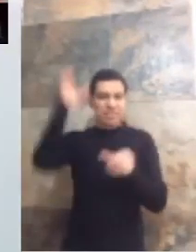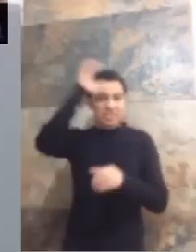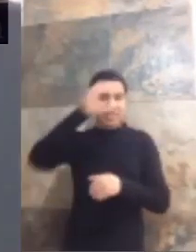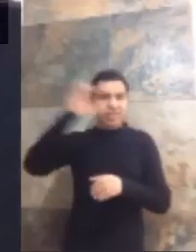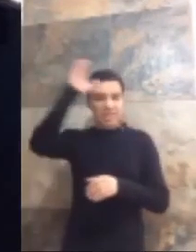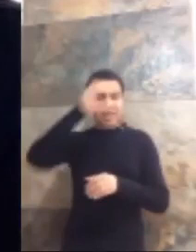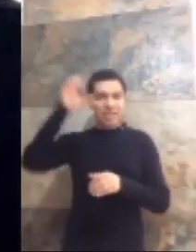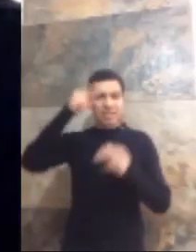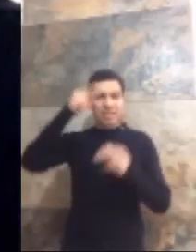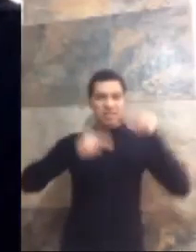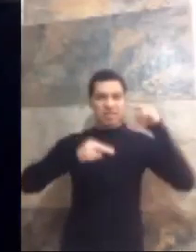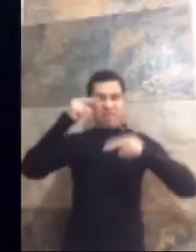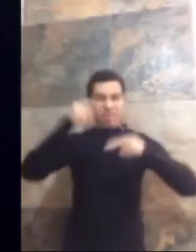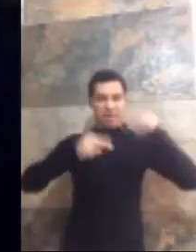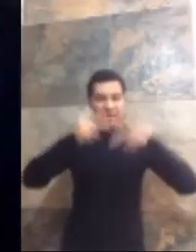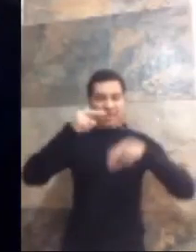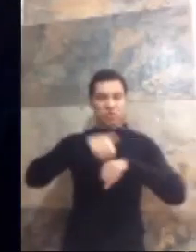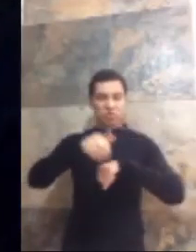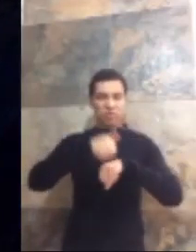Investigadores,